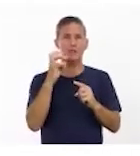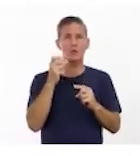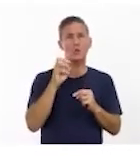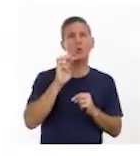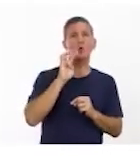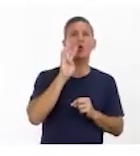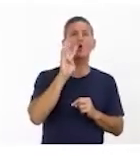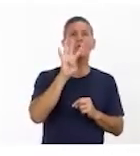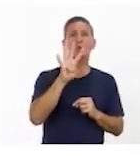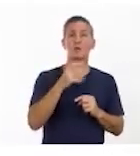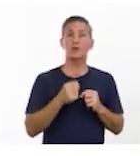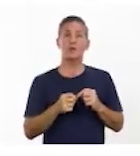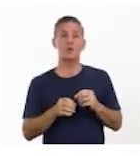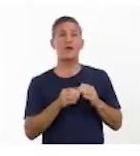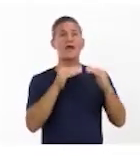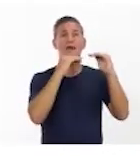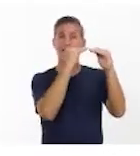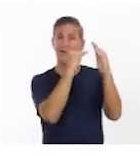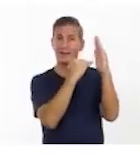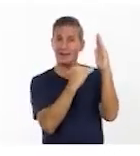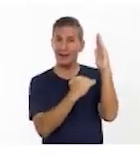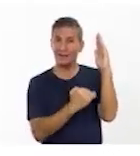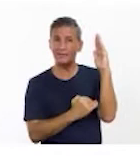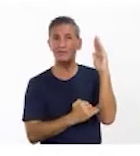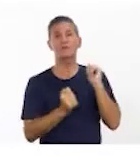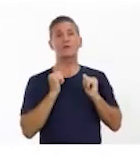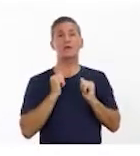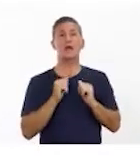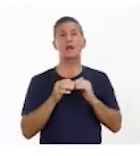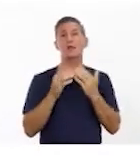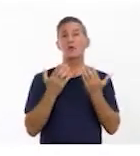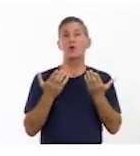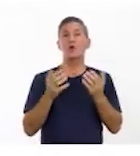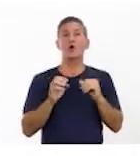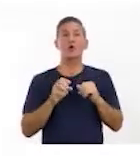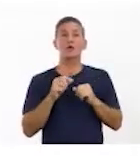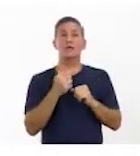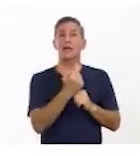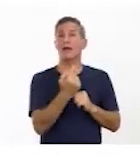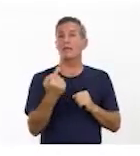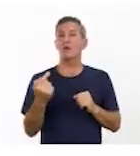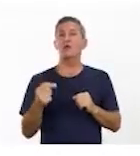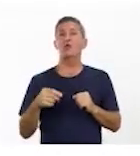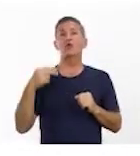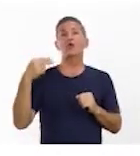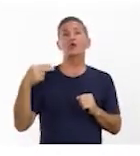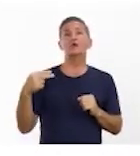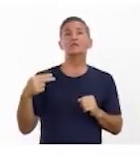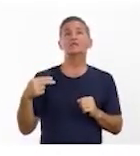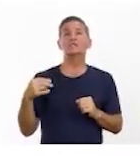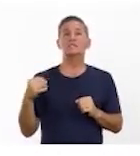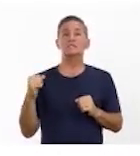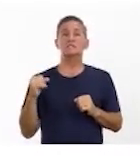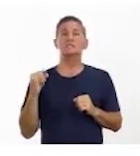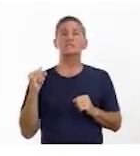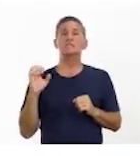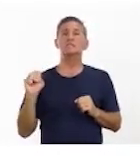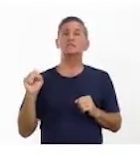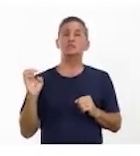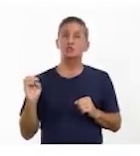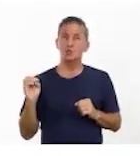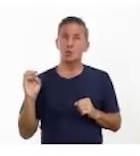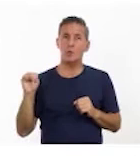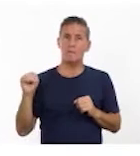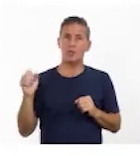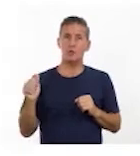4. Clasifique cada átomo de carbono en uno de los isómeros que usted va a formular y ahí va a salir